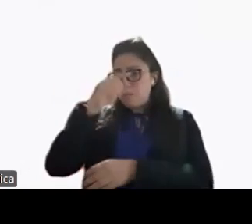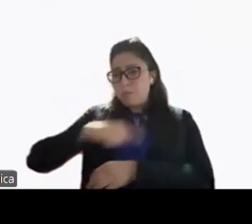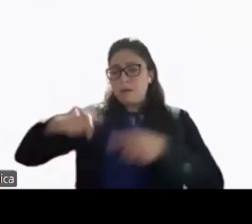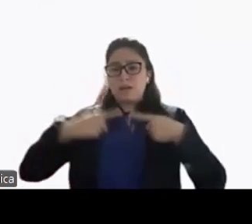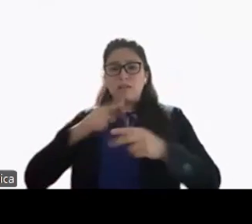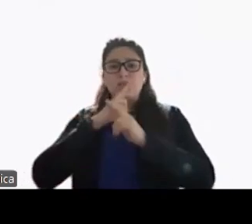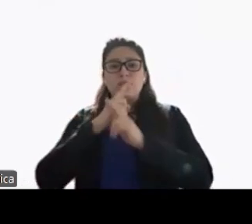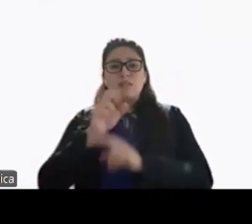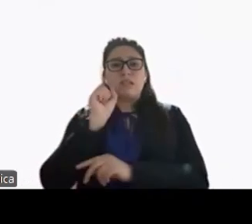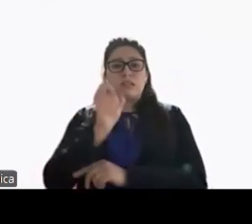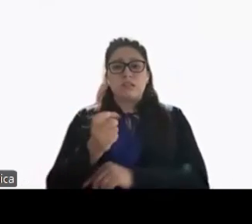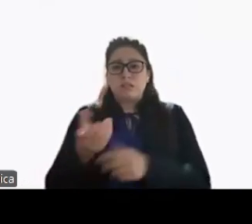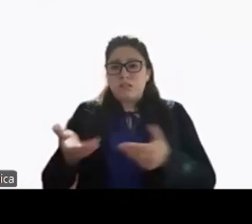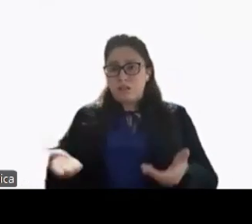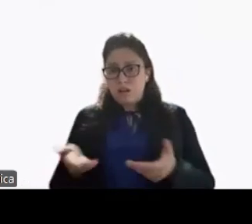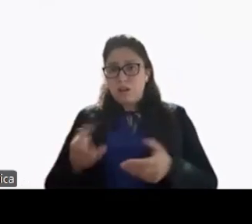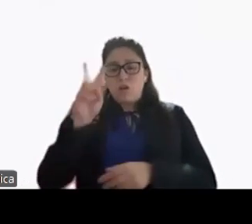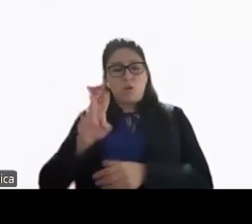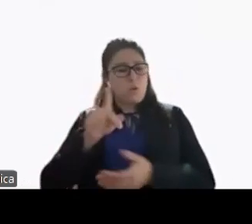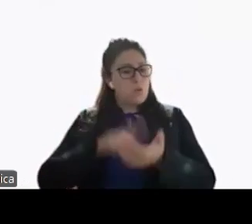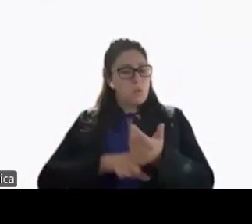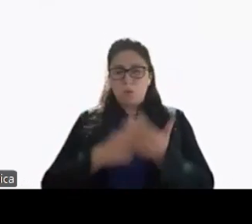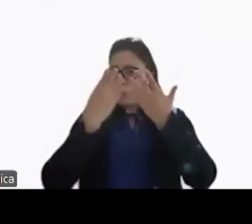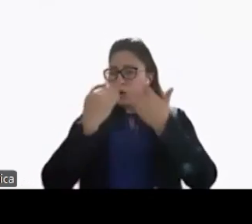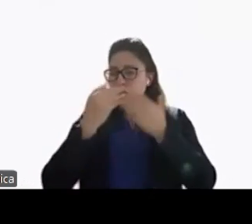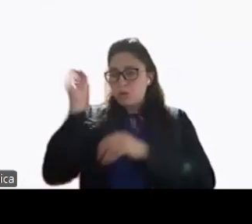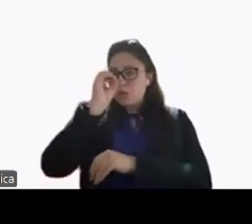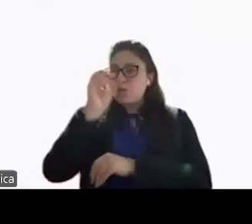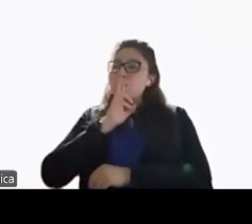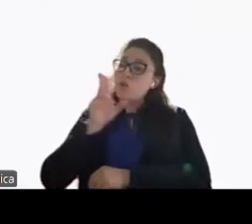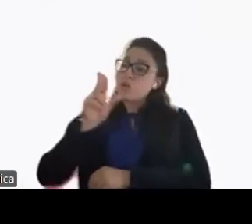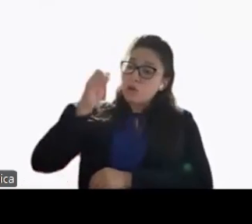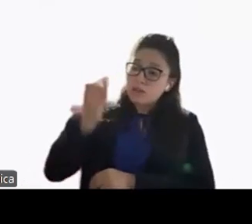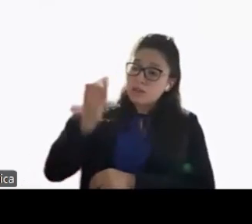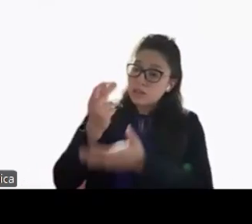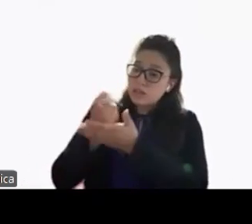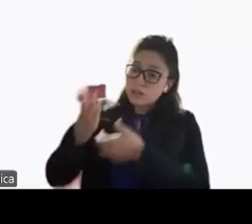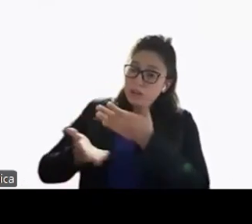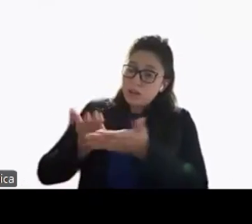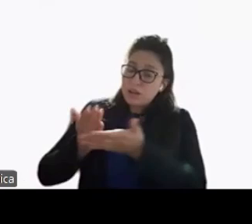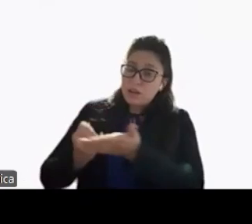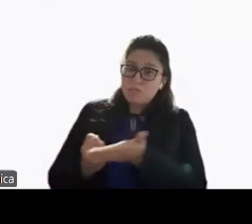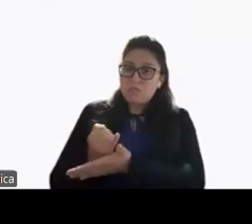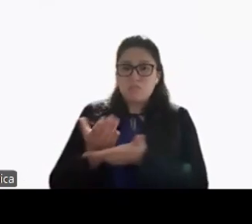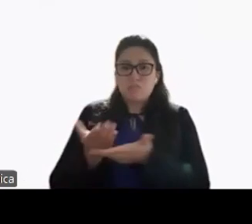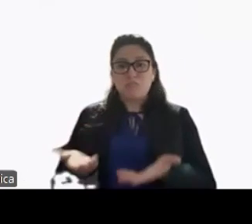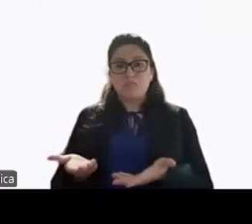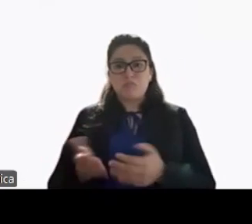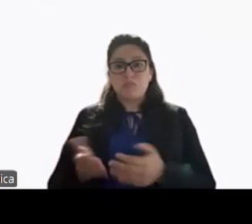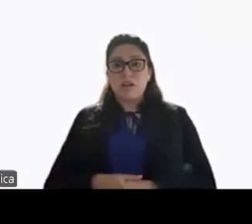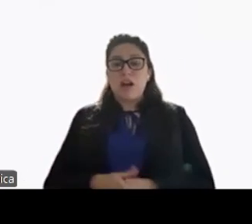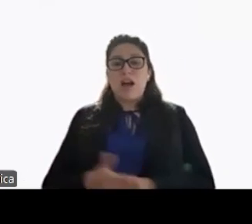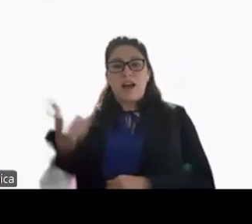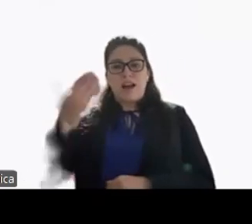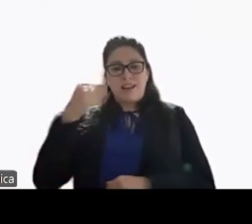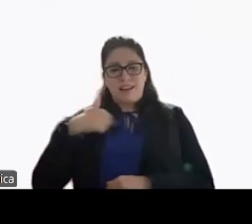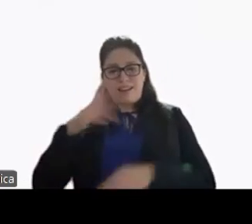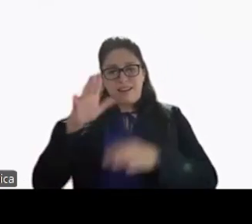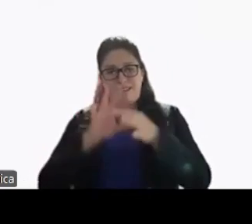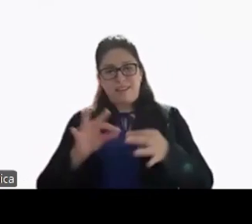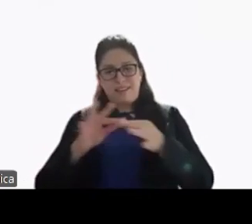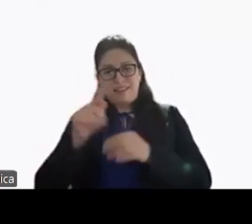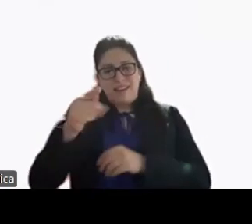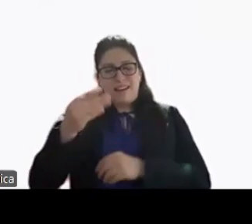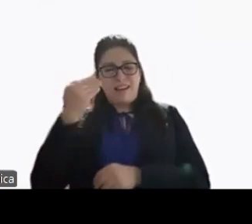no hay ninguna opinión en sentido contrario a esta determinación. En el sentido, cuando yo precisaba lo que usted me menciona